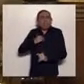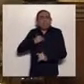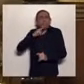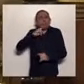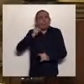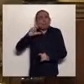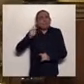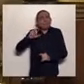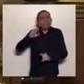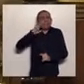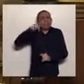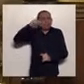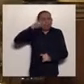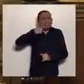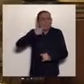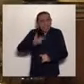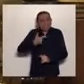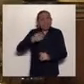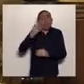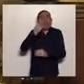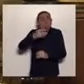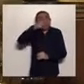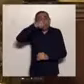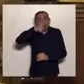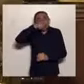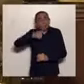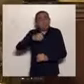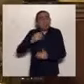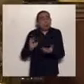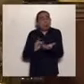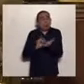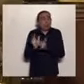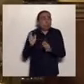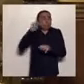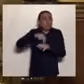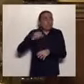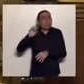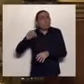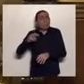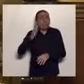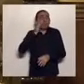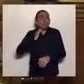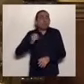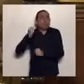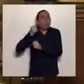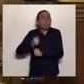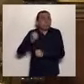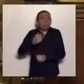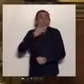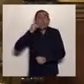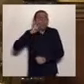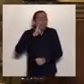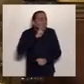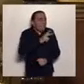vocaciones en el cuarto domingo de Pascua, llamado del Buen Pastor. Dios ve el corazón de cada